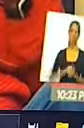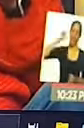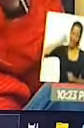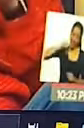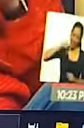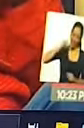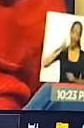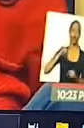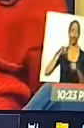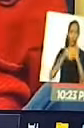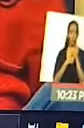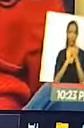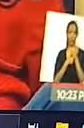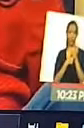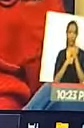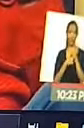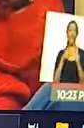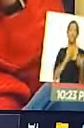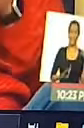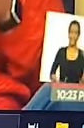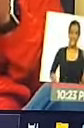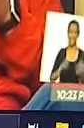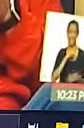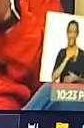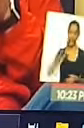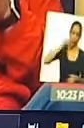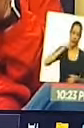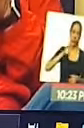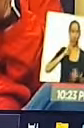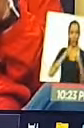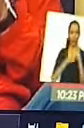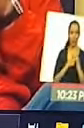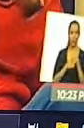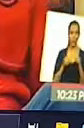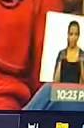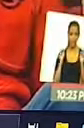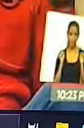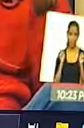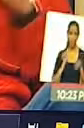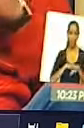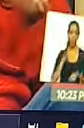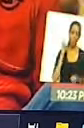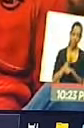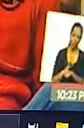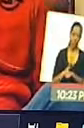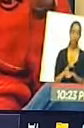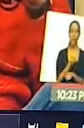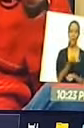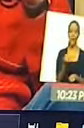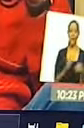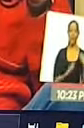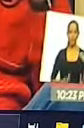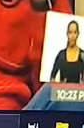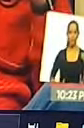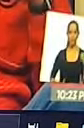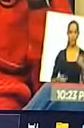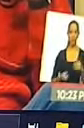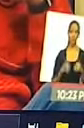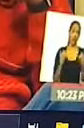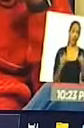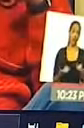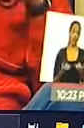Le pegaron un regaño. O sea, el presidente de Chile te pegó un regaño, güey. ¿Entiendes? Porque estafaste a varios presidentes Y ahora donde